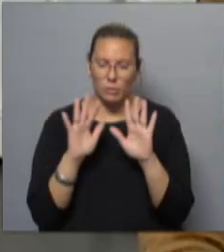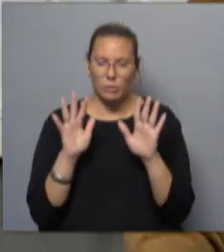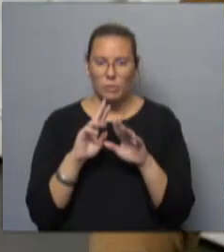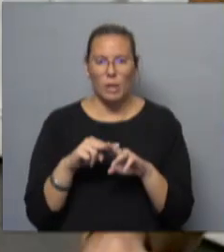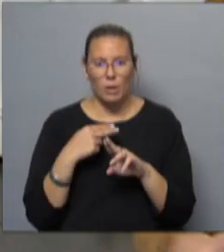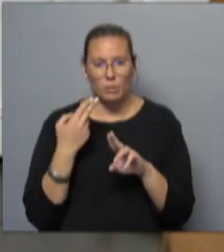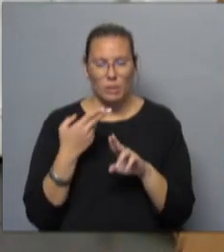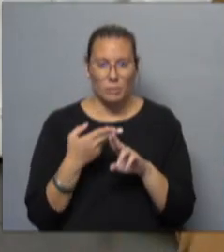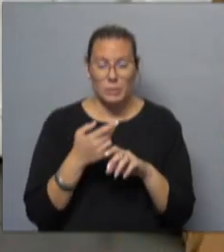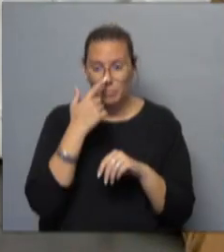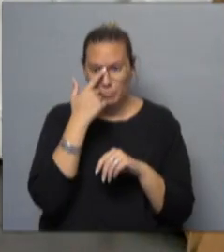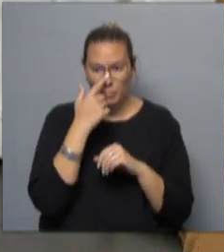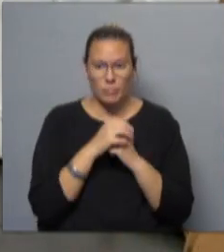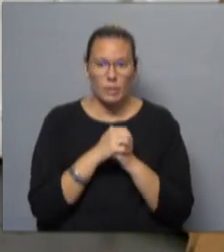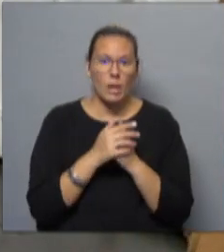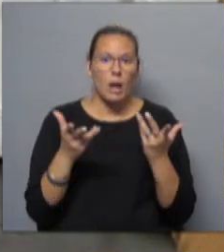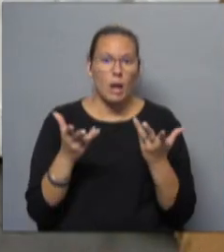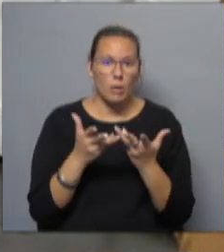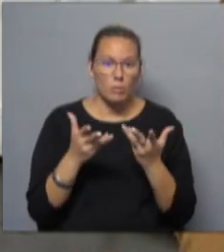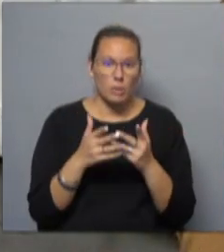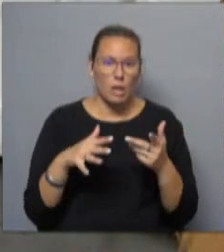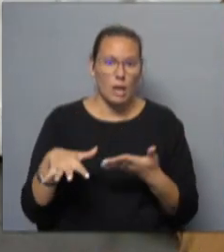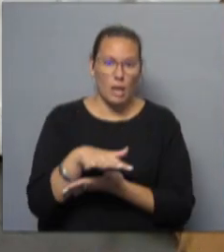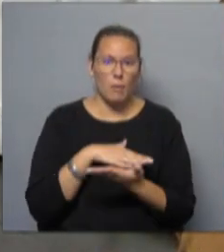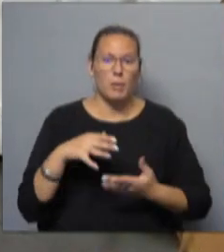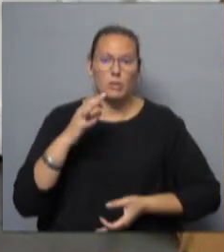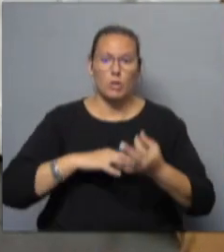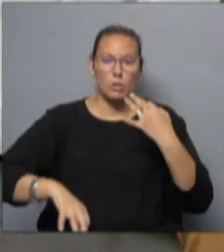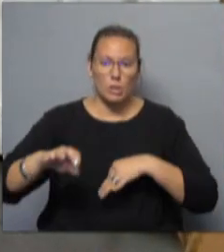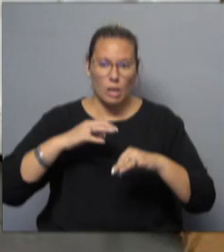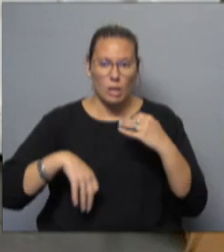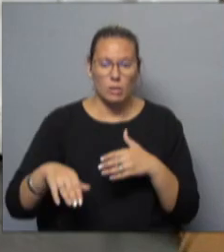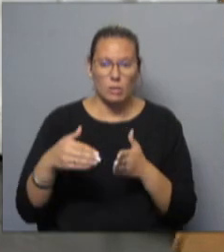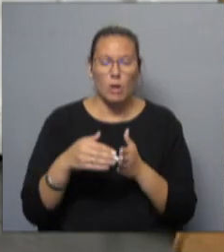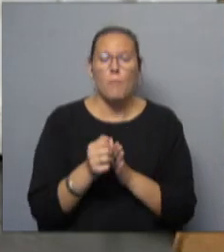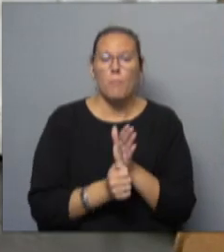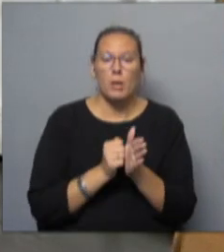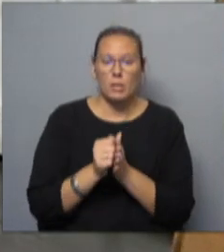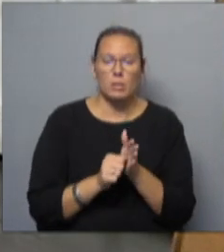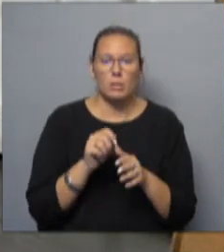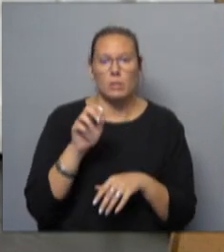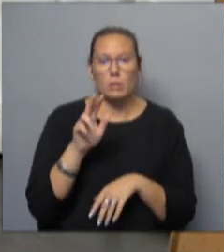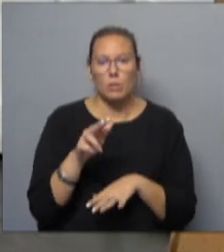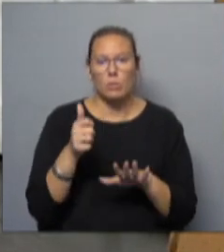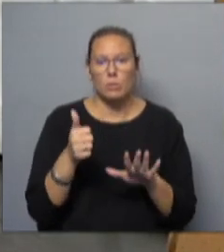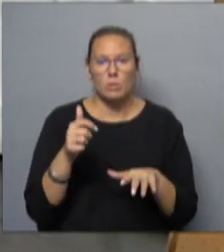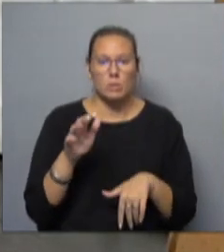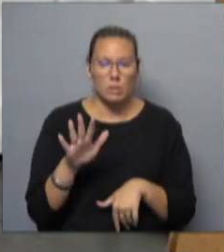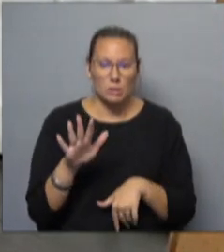de nuevo estoy ahora desde espacio teatro que queda ubicado en mar 6 865